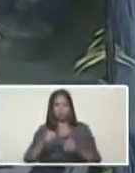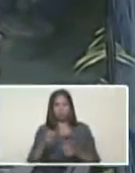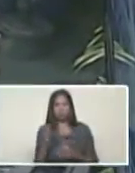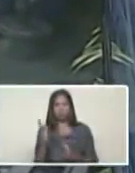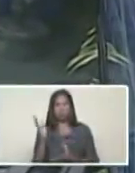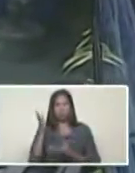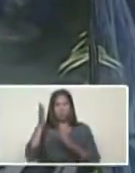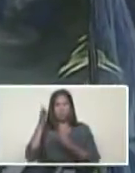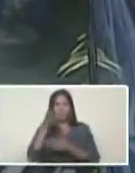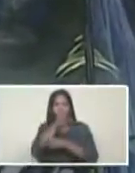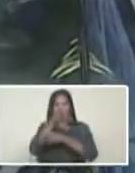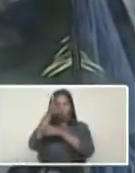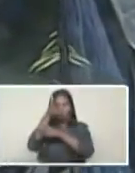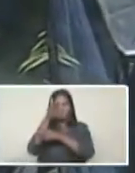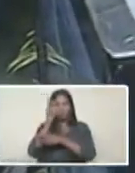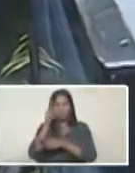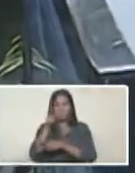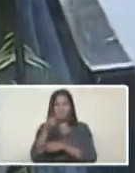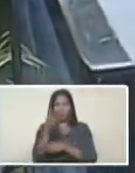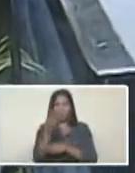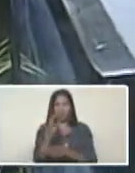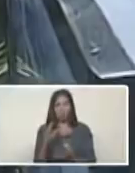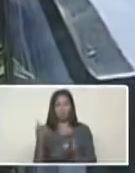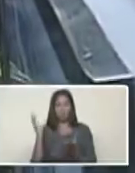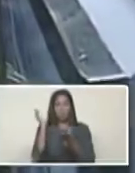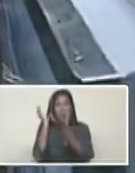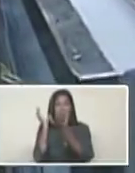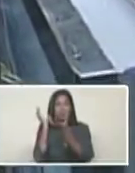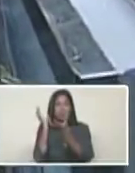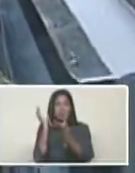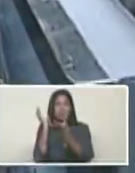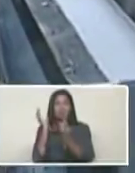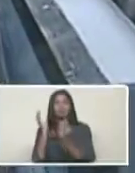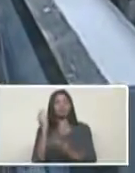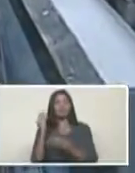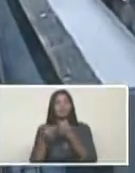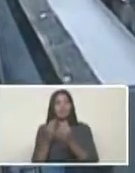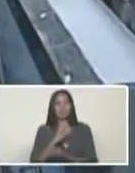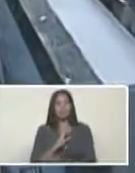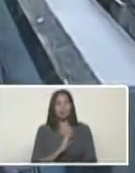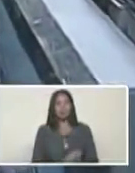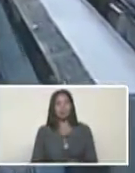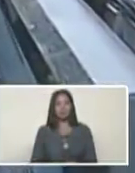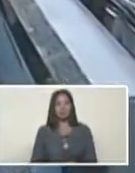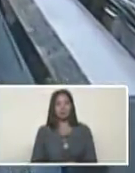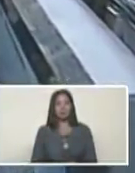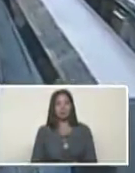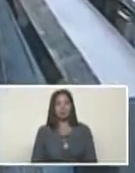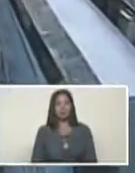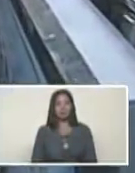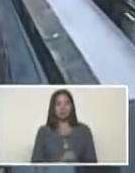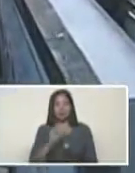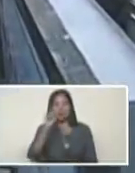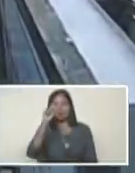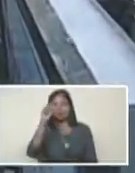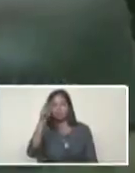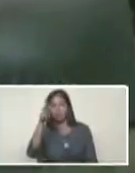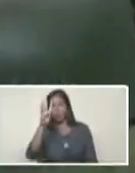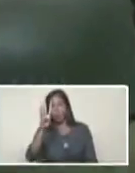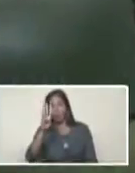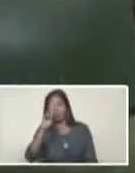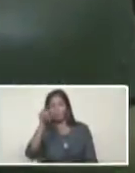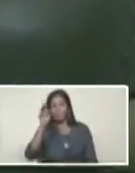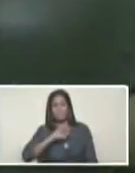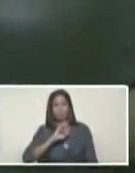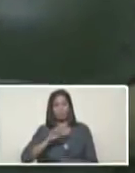7.62 milímetros, un arma antitanque, puede ser RPG, el carbustá, la munición AT-4, y el conductor